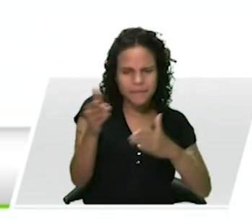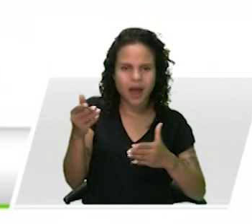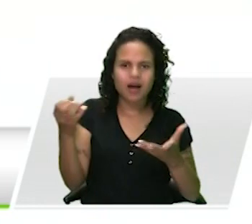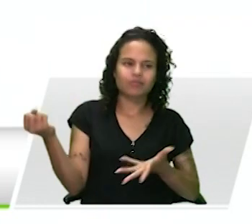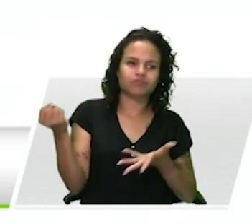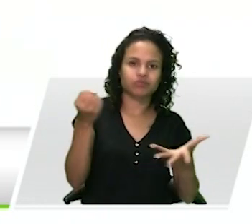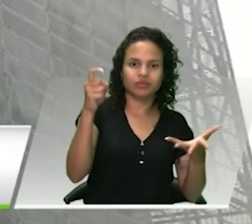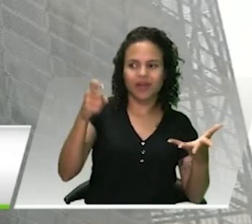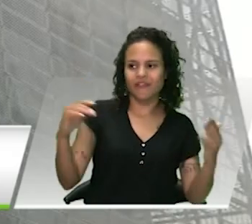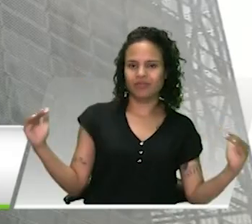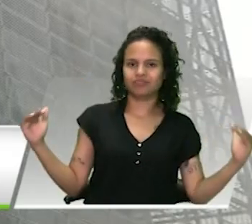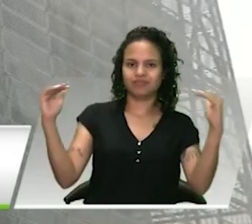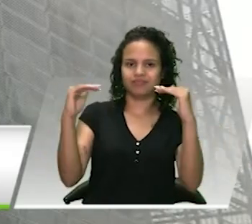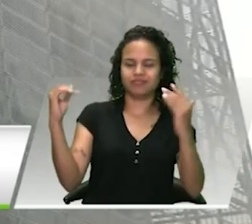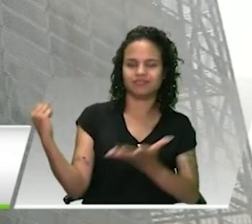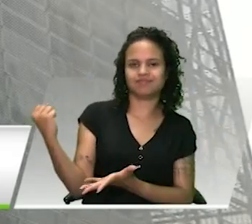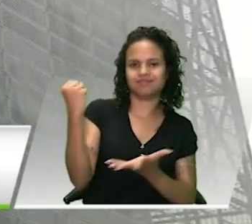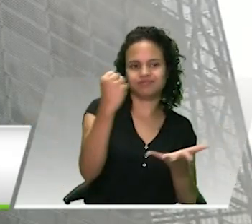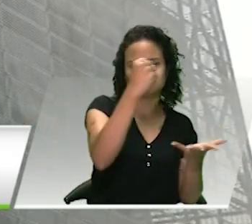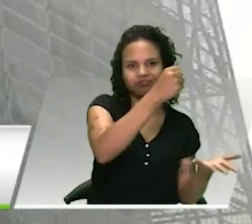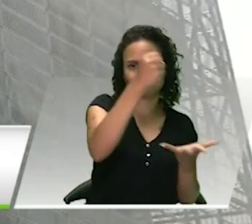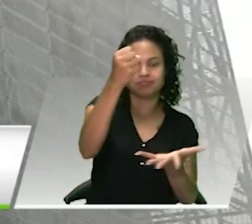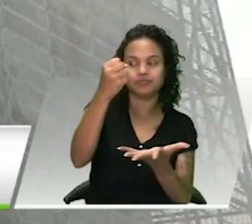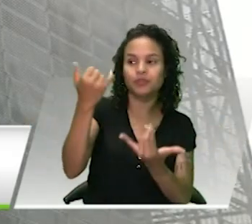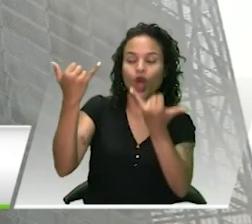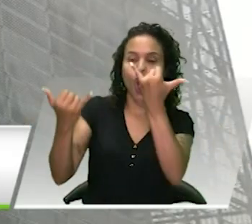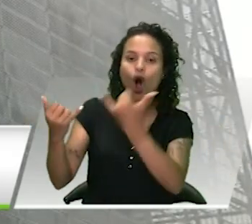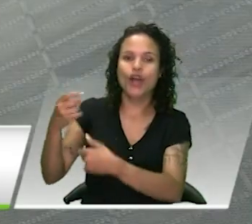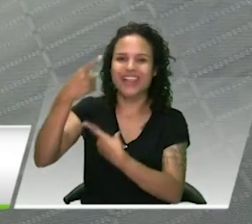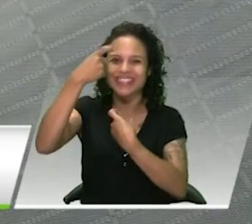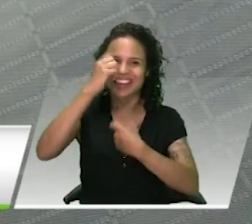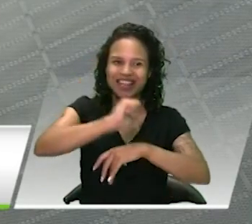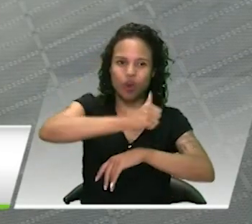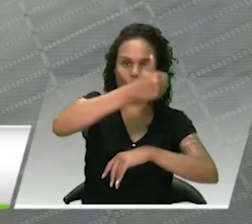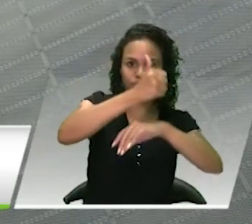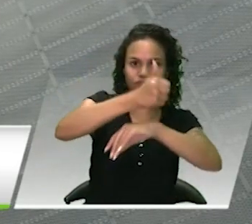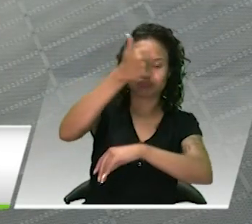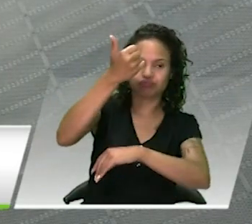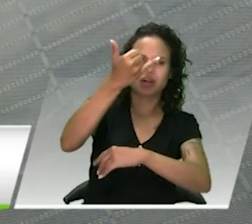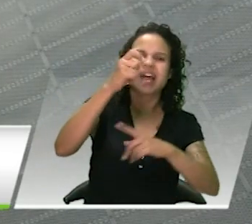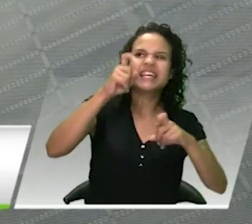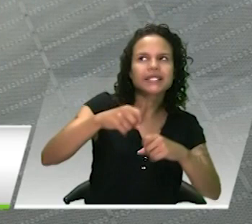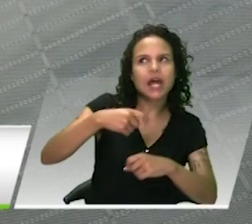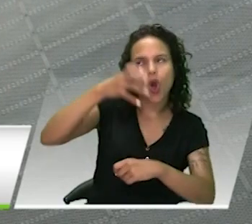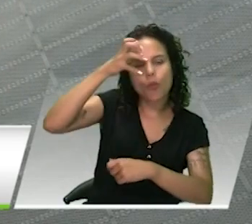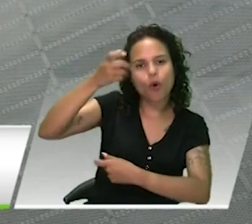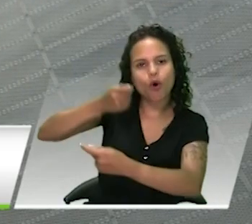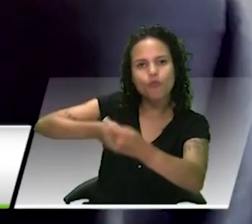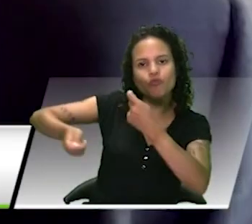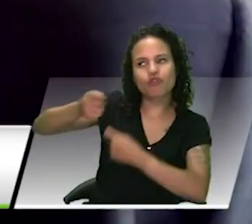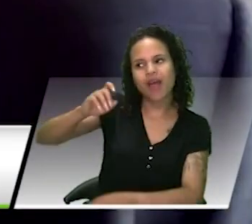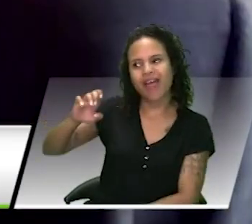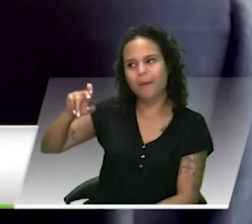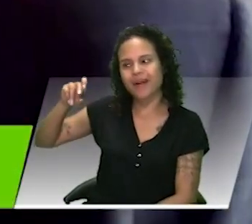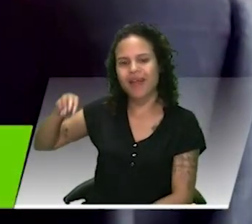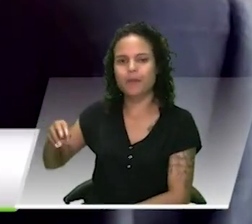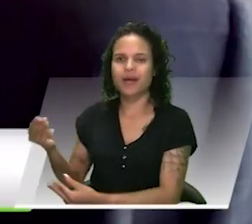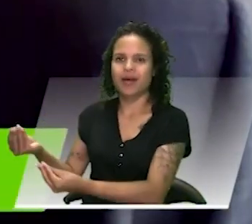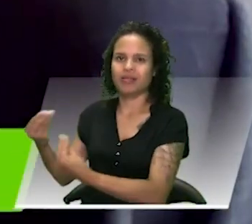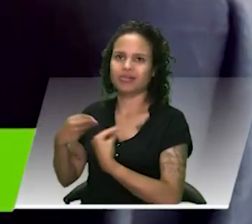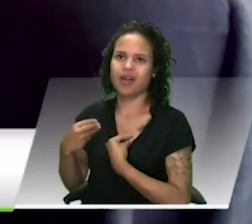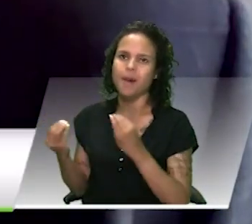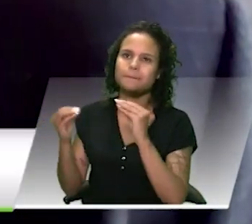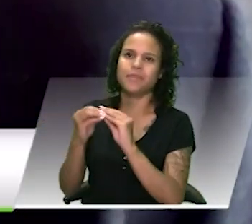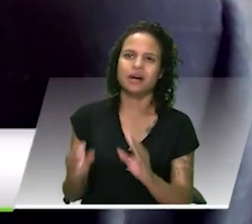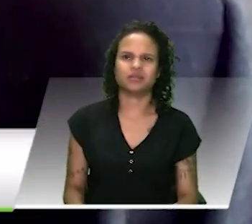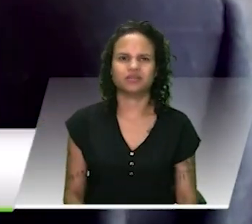iguales. Ex directivos de lo que hoy es Tigo esperan mayor capacidad de negociación por parte de EPM. Decir que hoy en día yo le